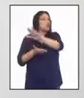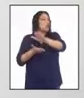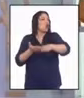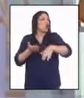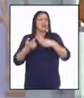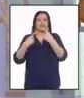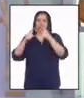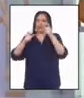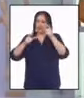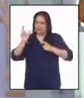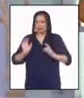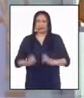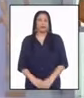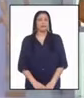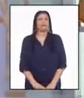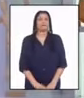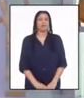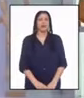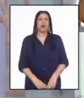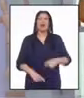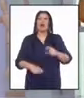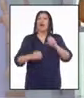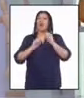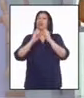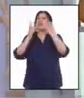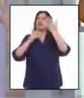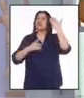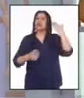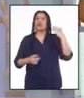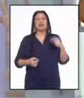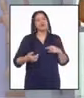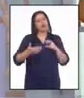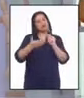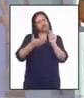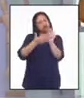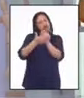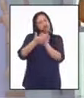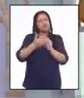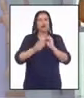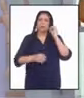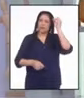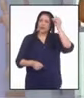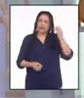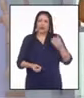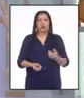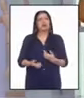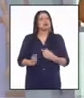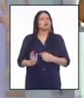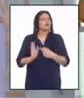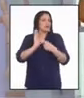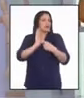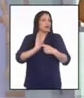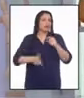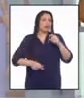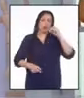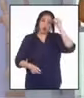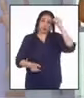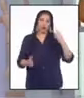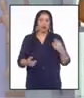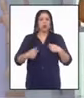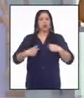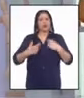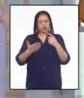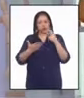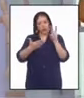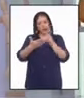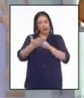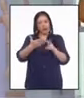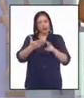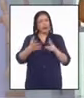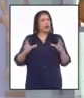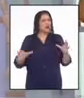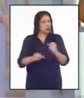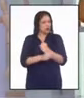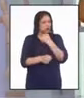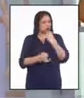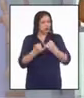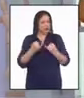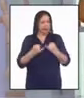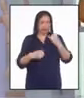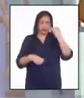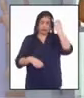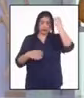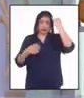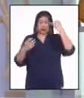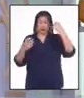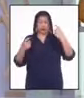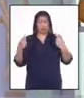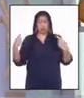público. Hace algunos días leí un artículo de opinión en el que se mostraba cierta postura y cuando leí la conclusión, las ideas